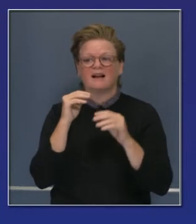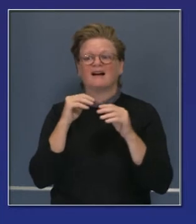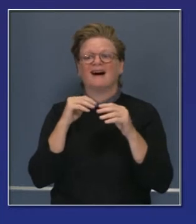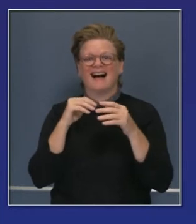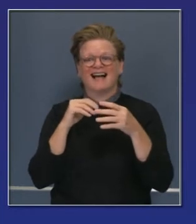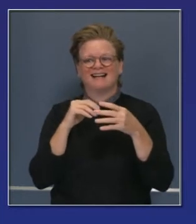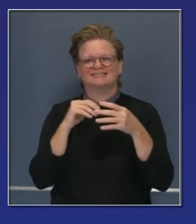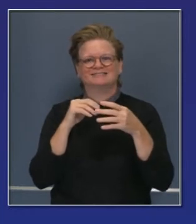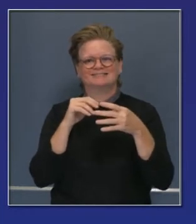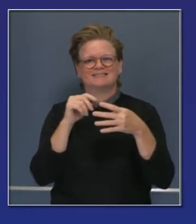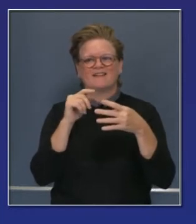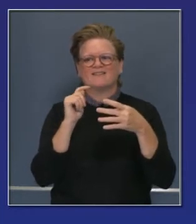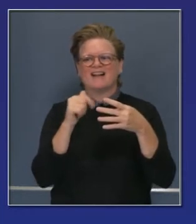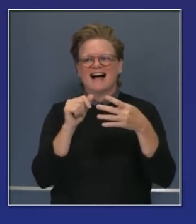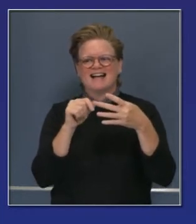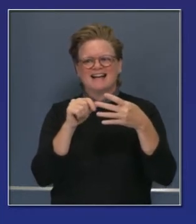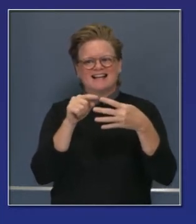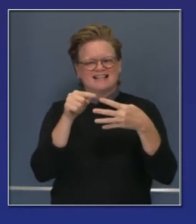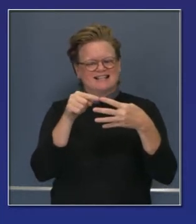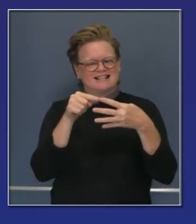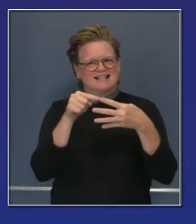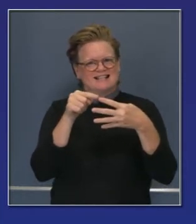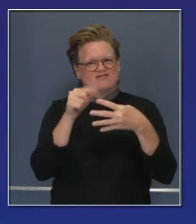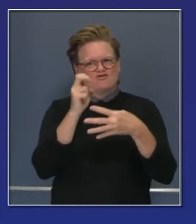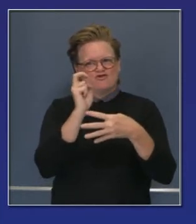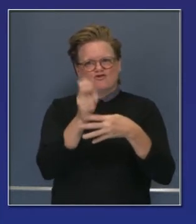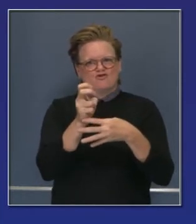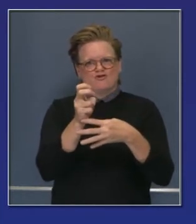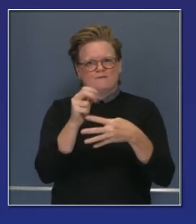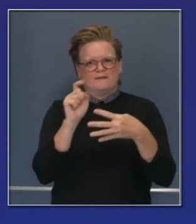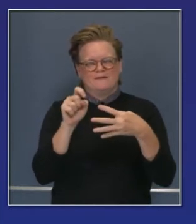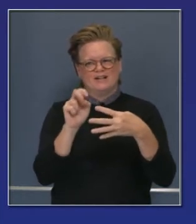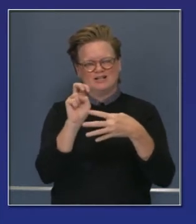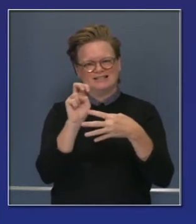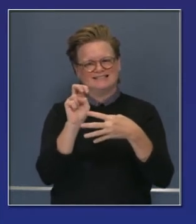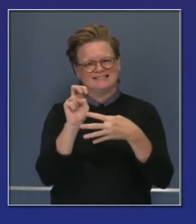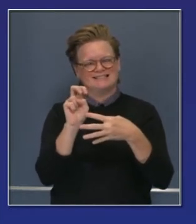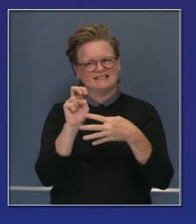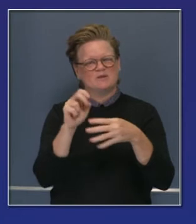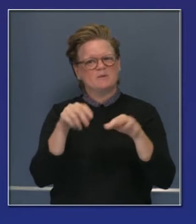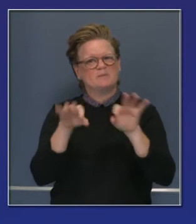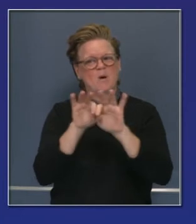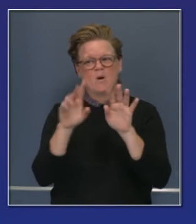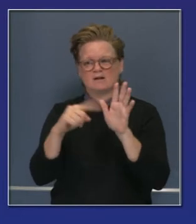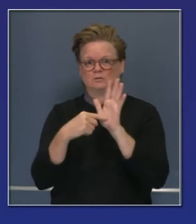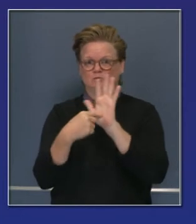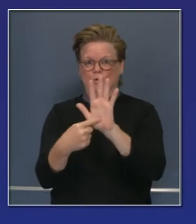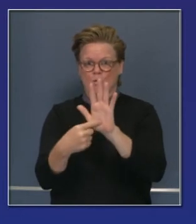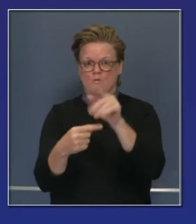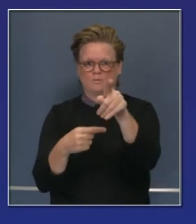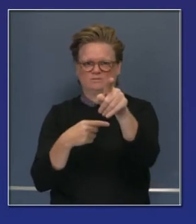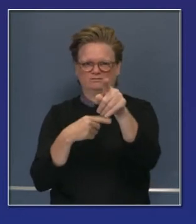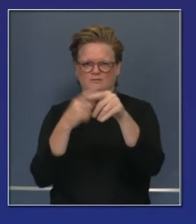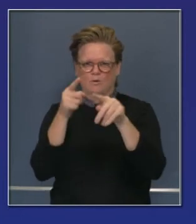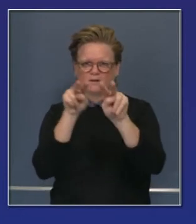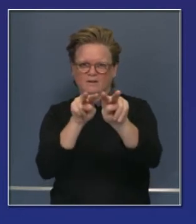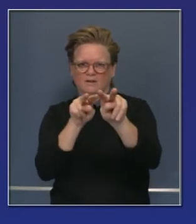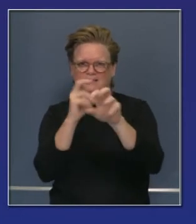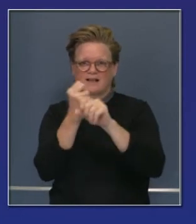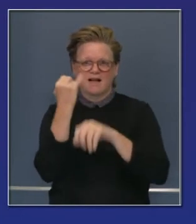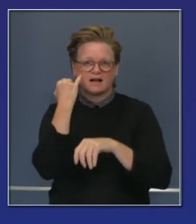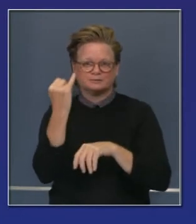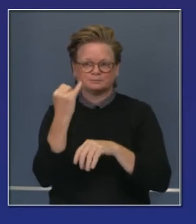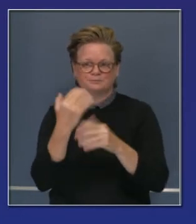respecto a cómo podemos movernos de nivel a nivel. Otra vez aquí están los niveles en los colores